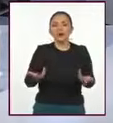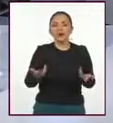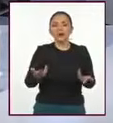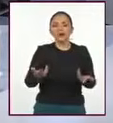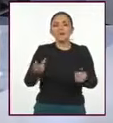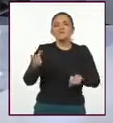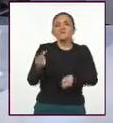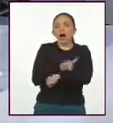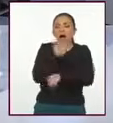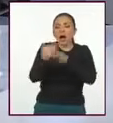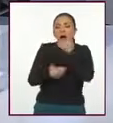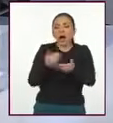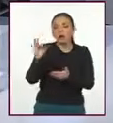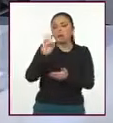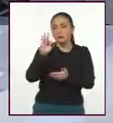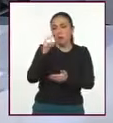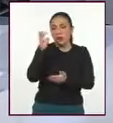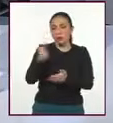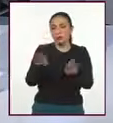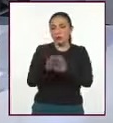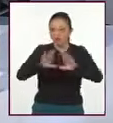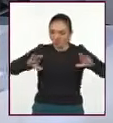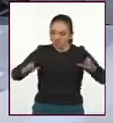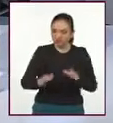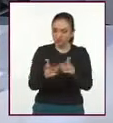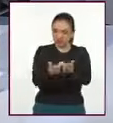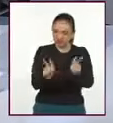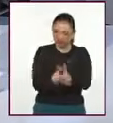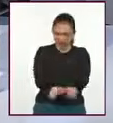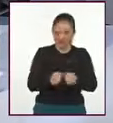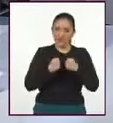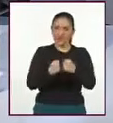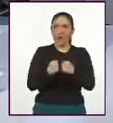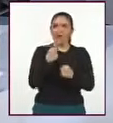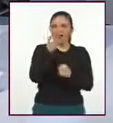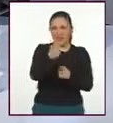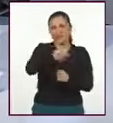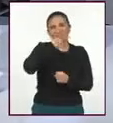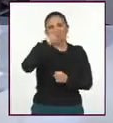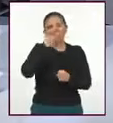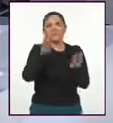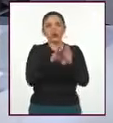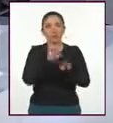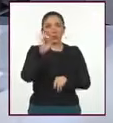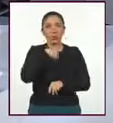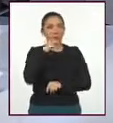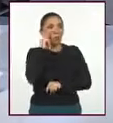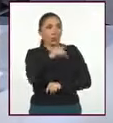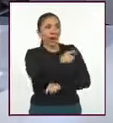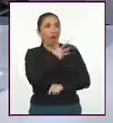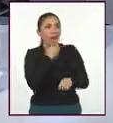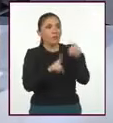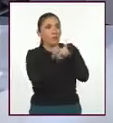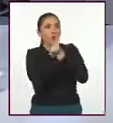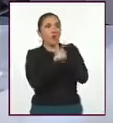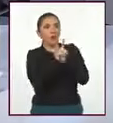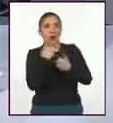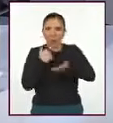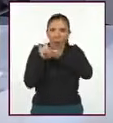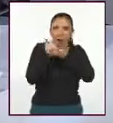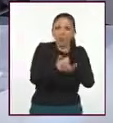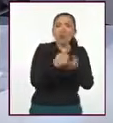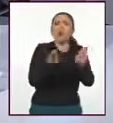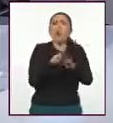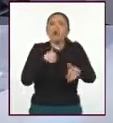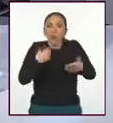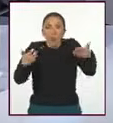suceder? ¿Qué sucede con esto de la fuerza colectiva? Que supongo que tiene que ver con esto que decía de si yo estoy viendo algo, entonces, ¿qué hago para